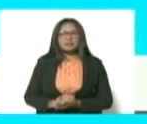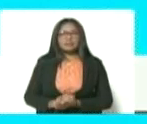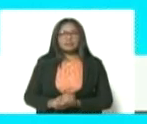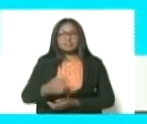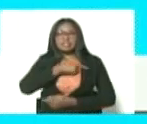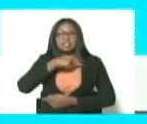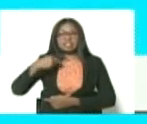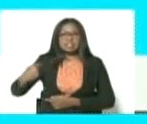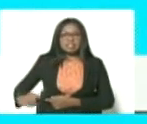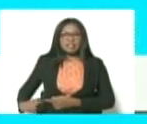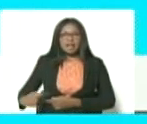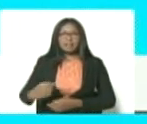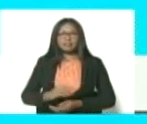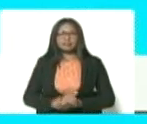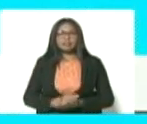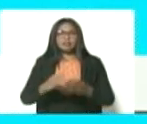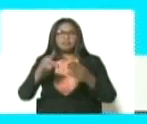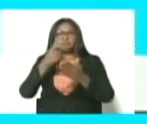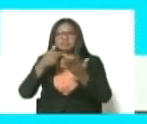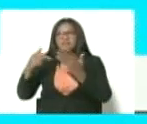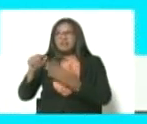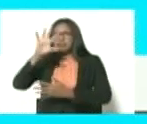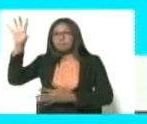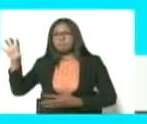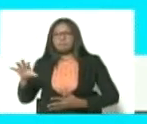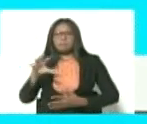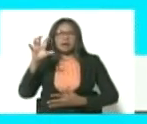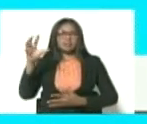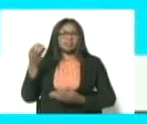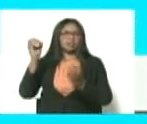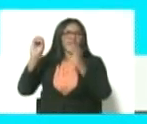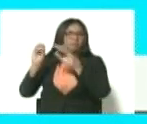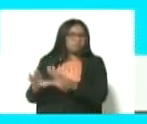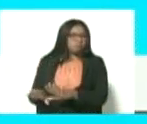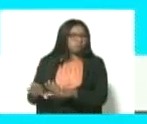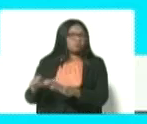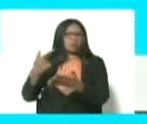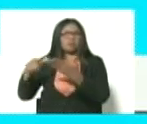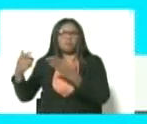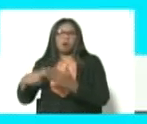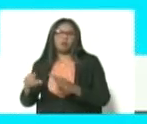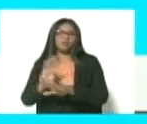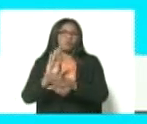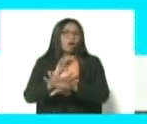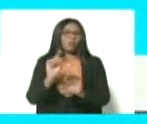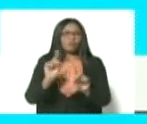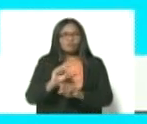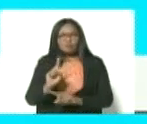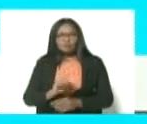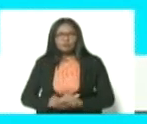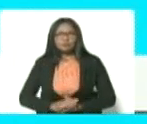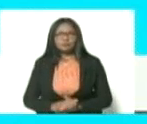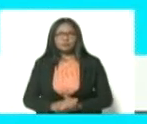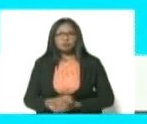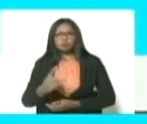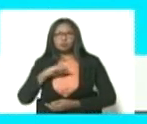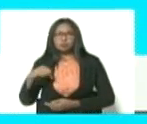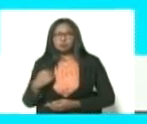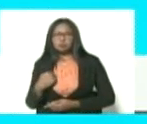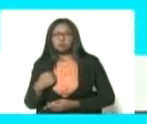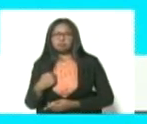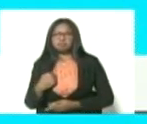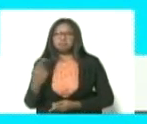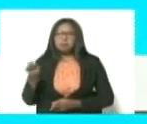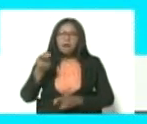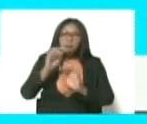experiencia inicial de algunos países que después abandonaron los métodos correctos. Y hemos combinado este método